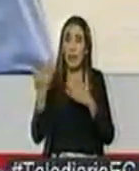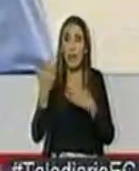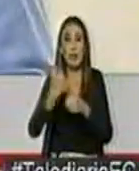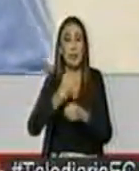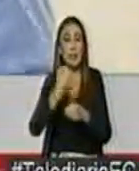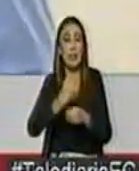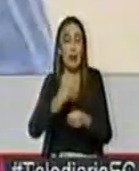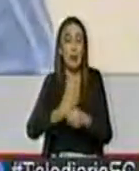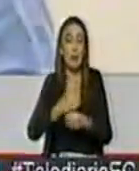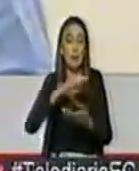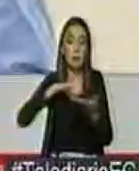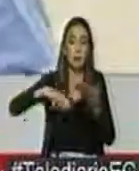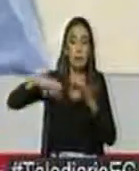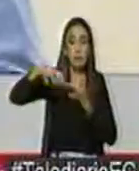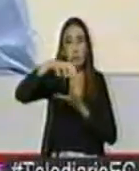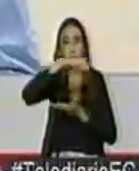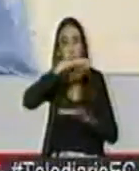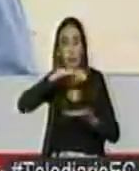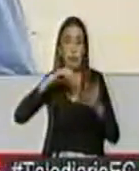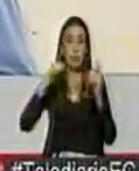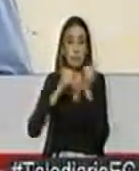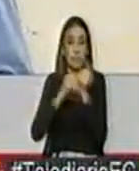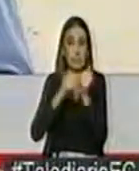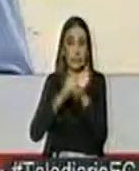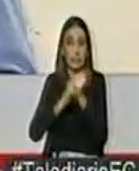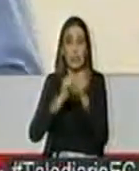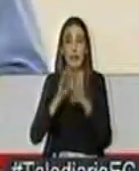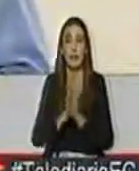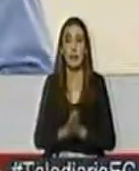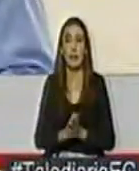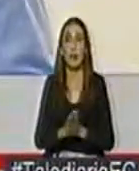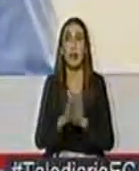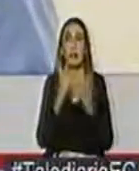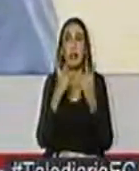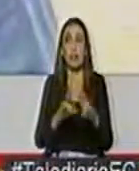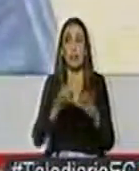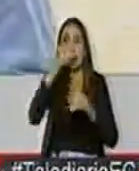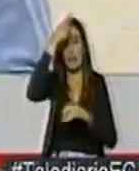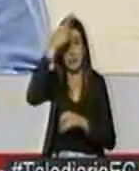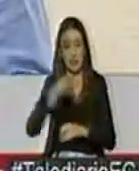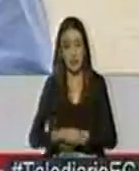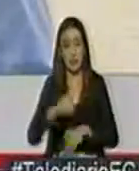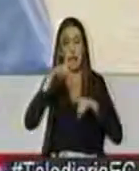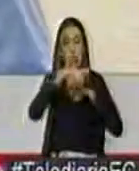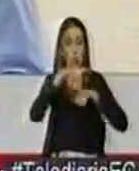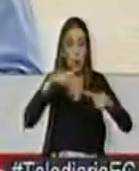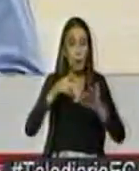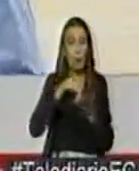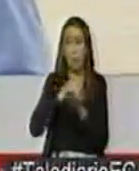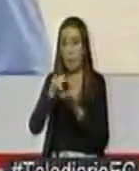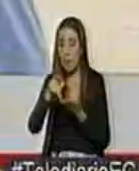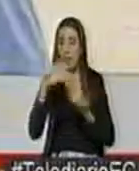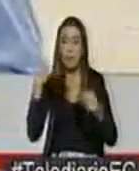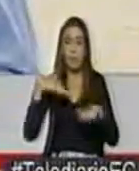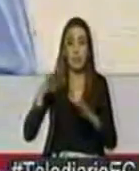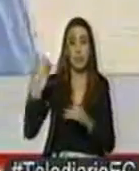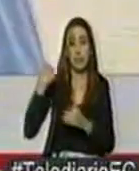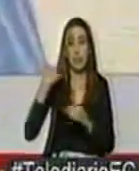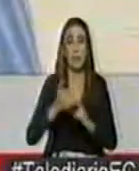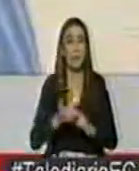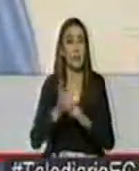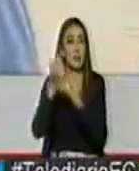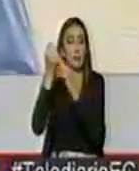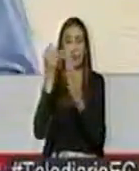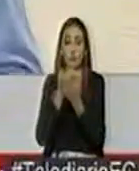los cantones circundantes que están, que son vecinos de Bahía de Caracas, y ya está definido el sitio, está financiado, se cuenta con los recursos, se tiene todos